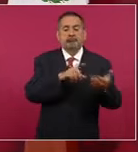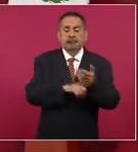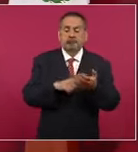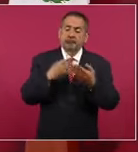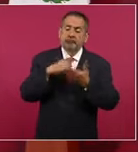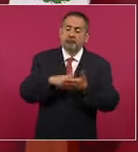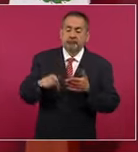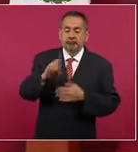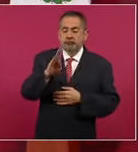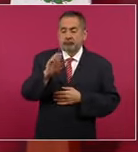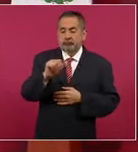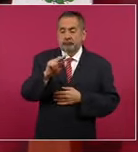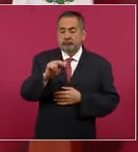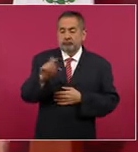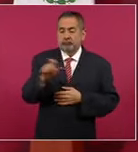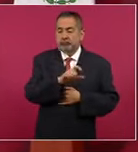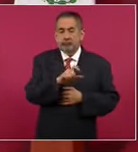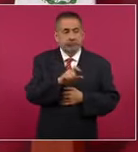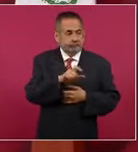Banamex y no habían pagado impuestos.